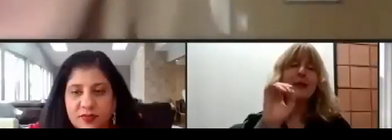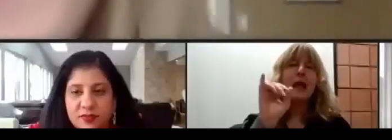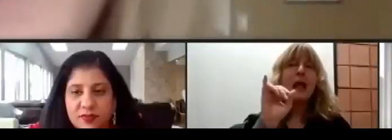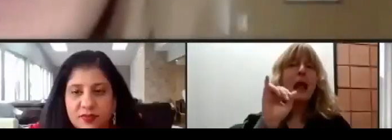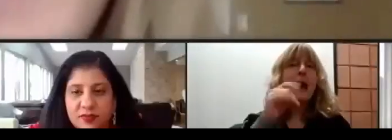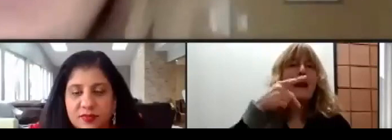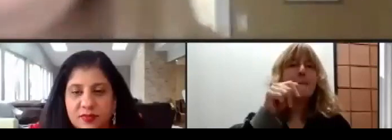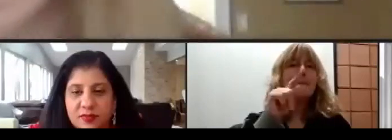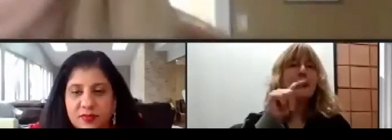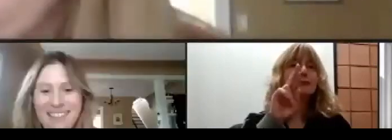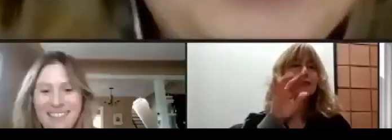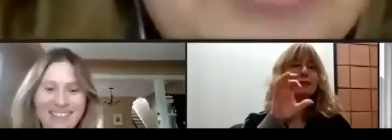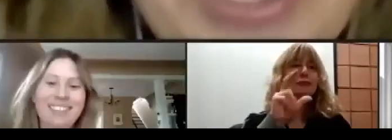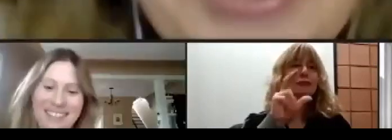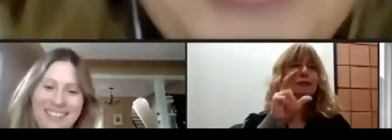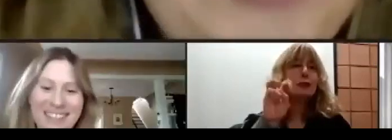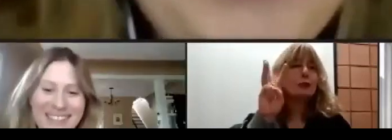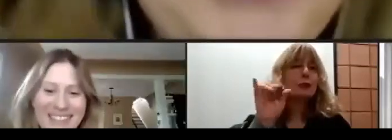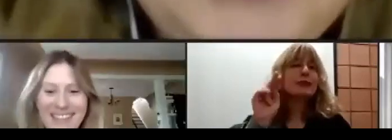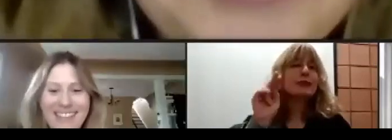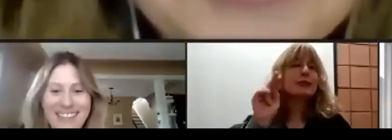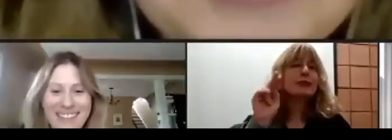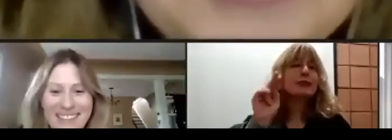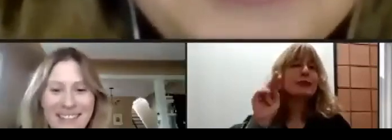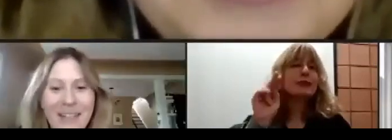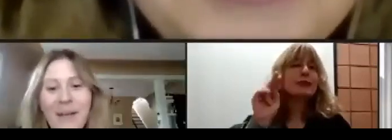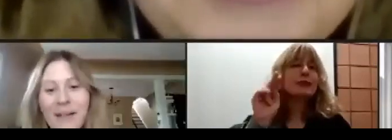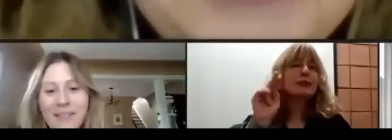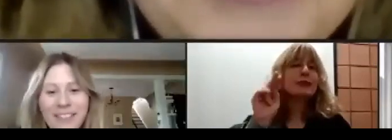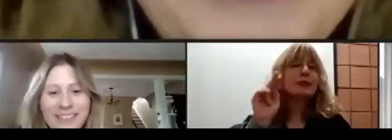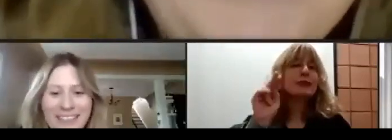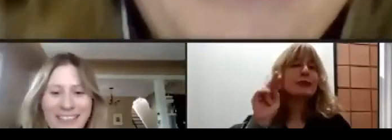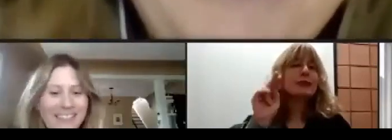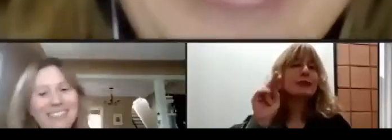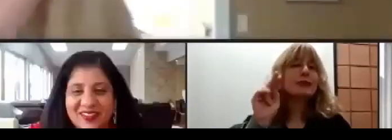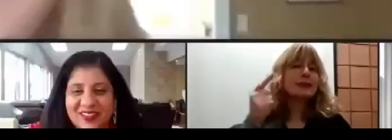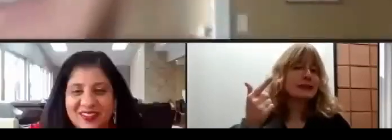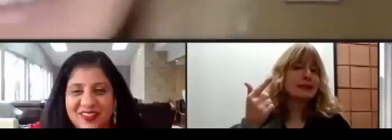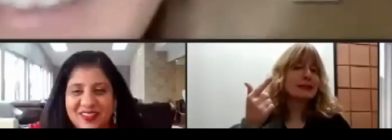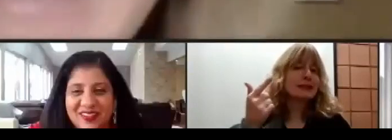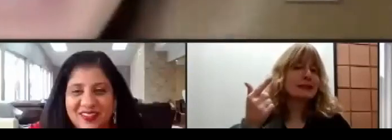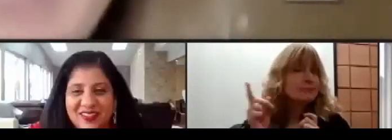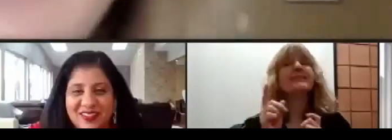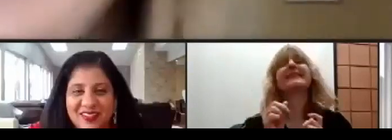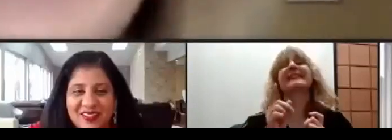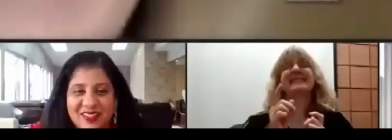iter tenemos a hannah otra vez con nosotros y hannah puedes pronunciar su apellido para